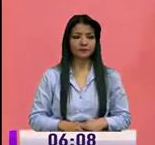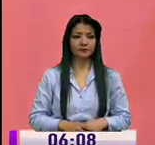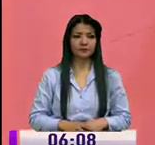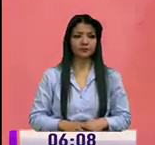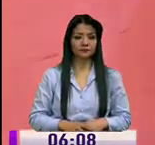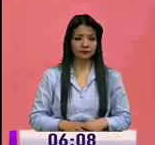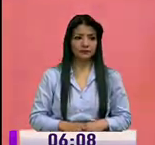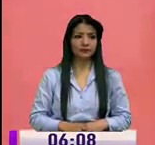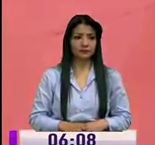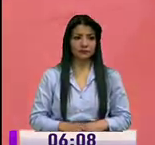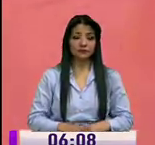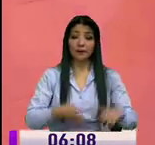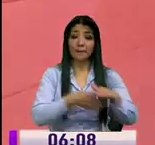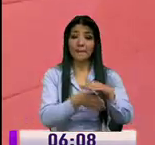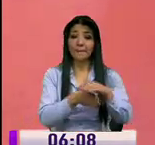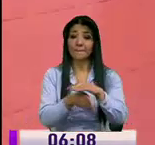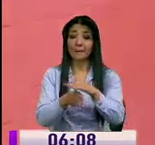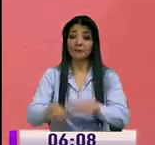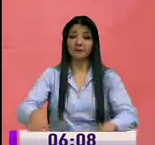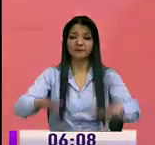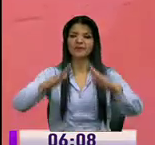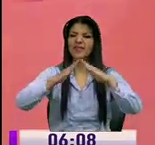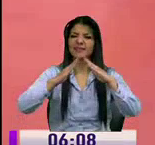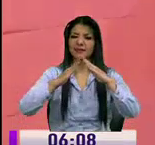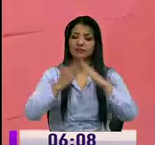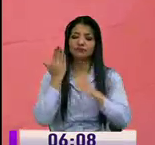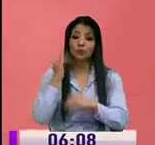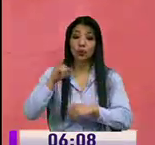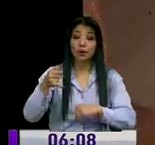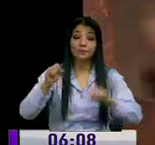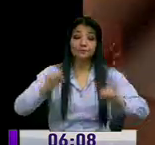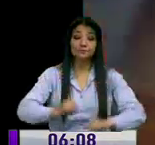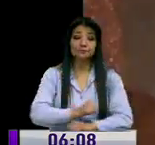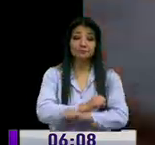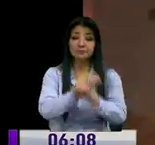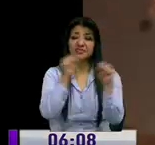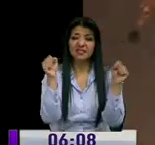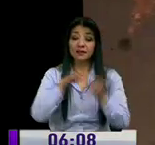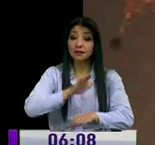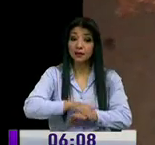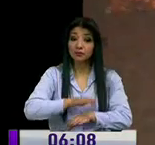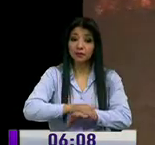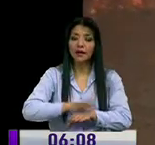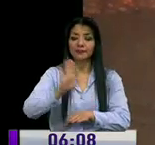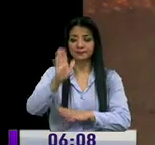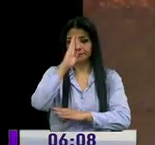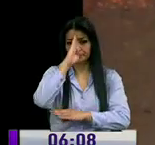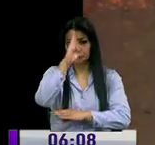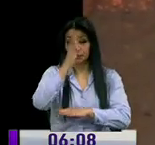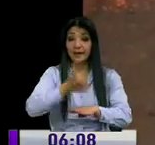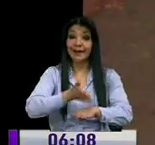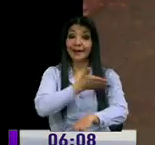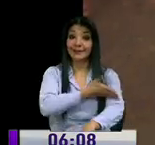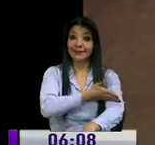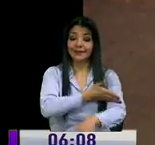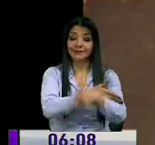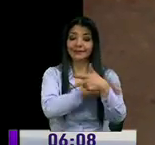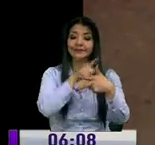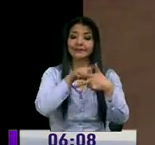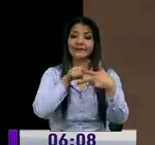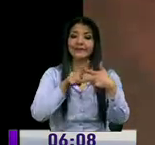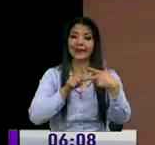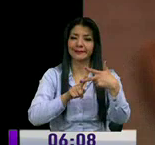Estos 9 allanamientos realizados en horas de la madrugada del jueves tienen relación, dice la policía, con otros 3 casos